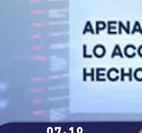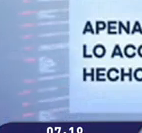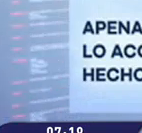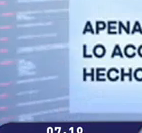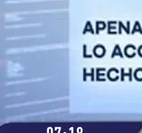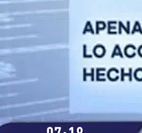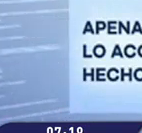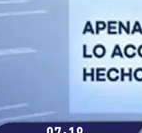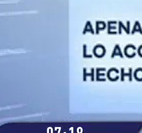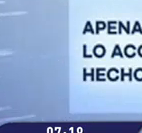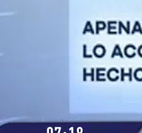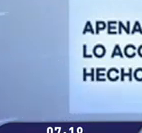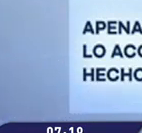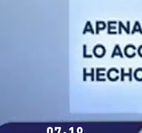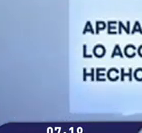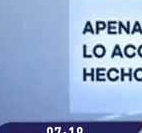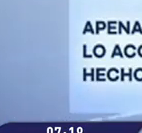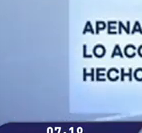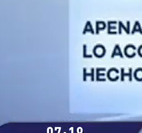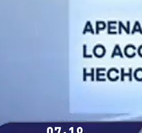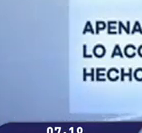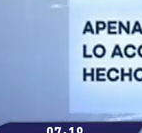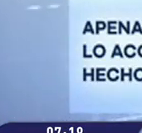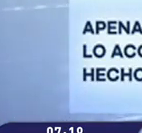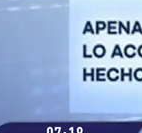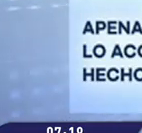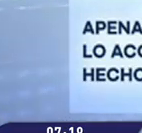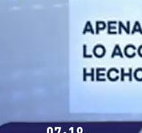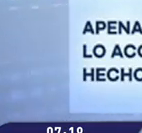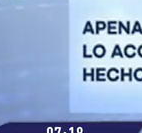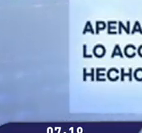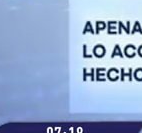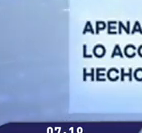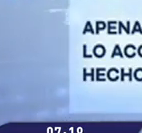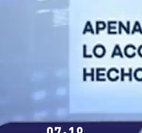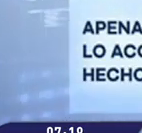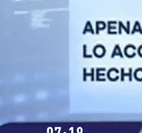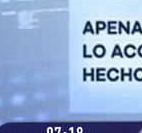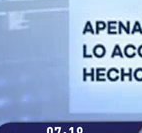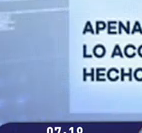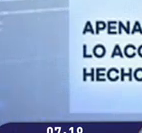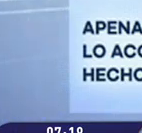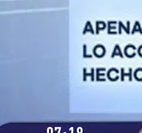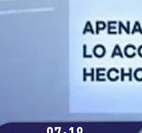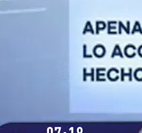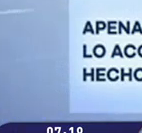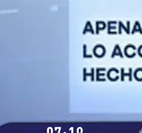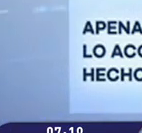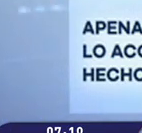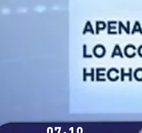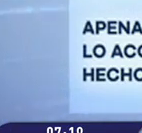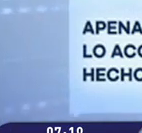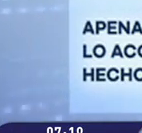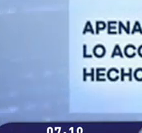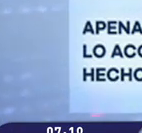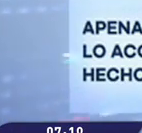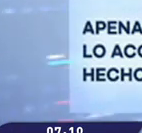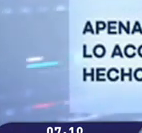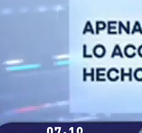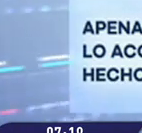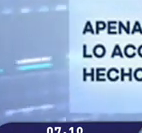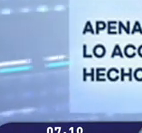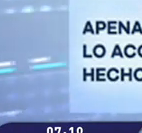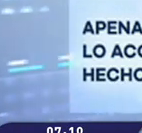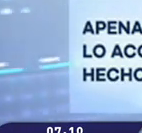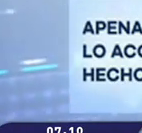del pronunciamiento del COE cantonal, autoridad competente para las disposiciones en Guayaquil. Apenas